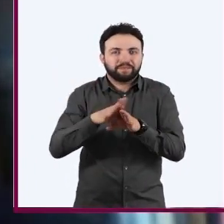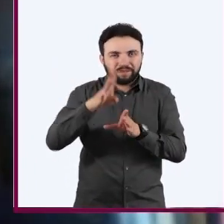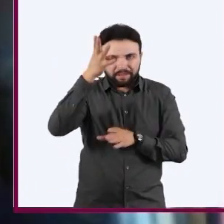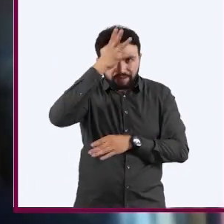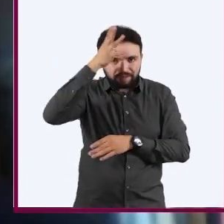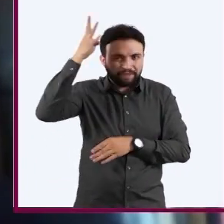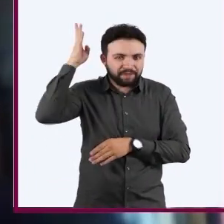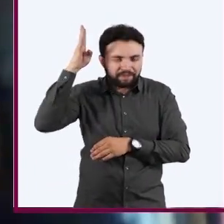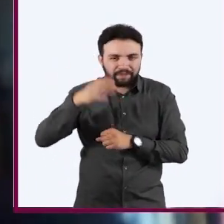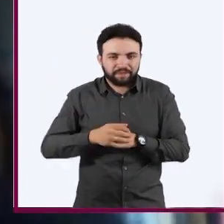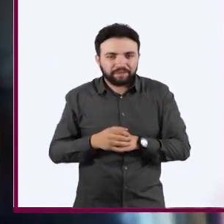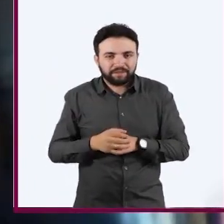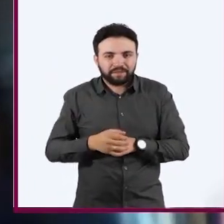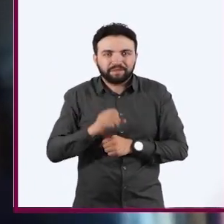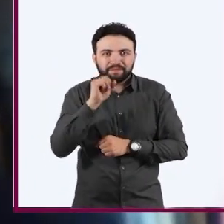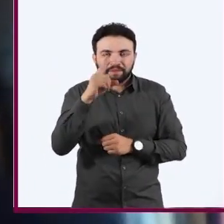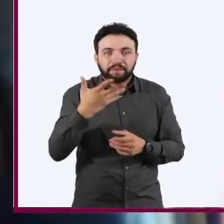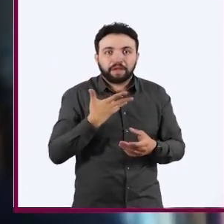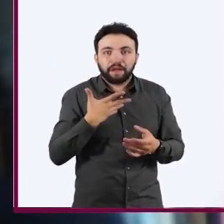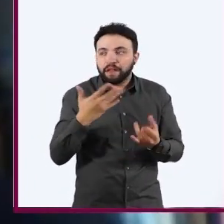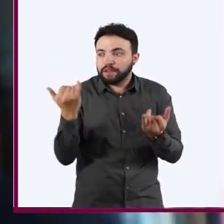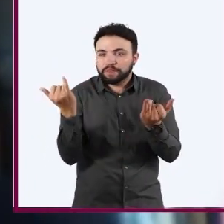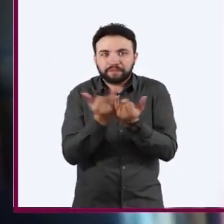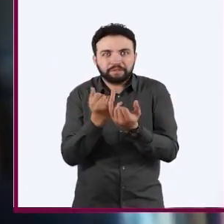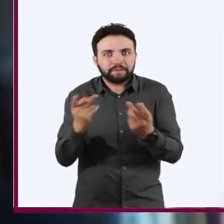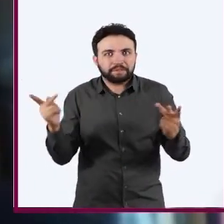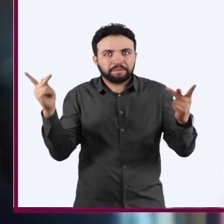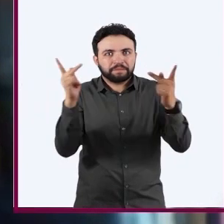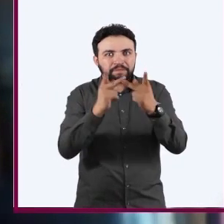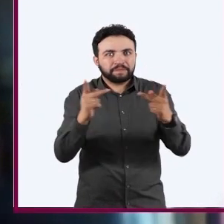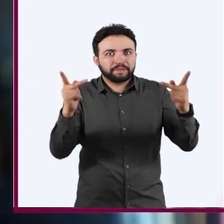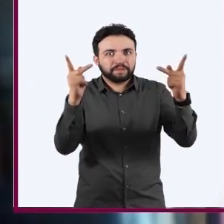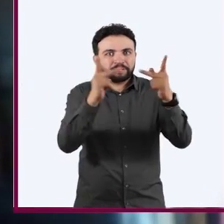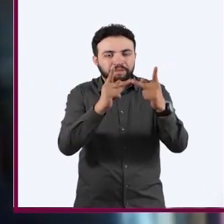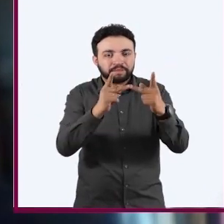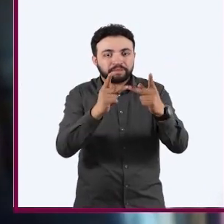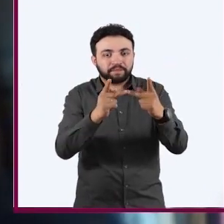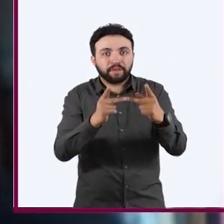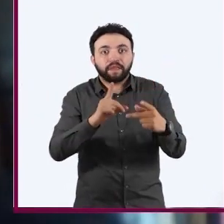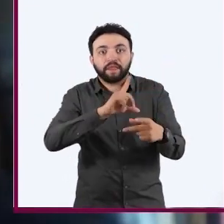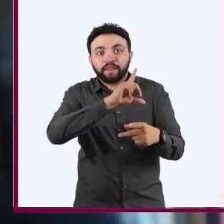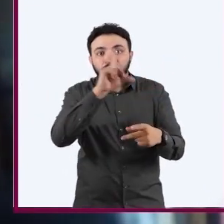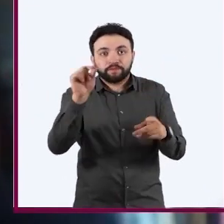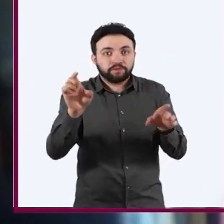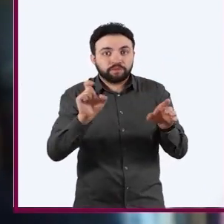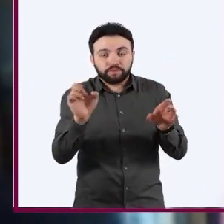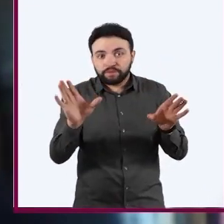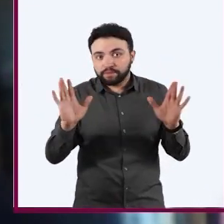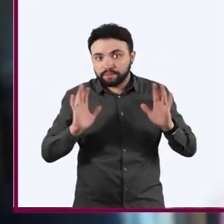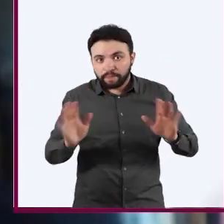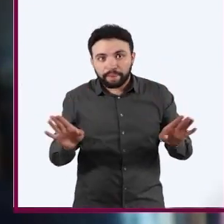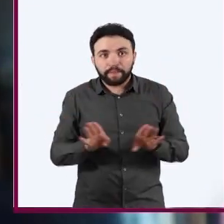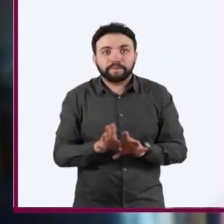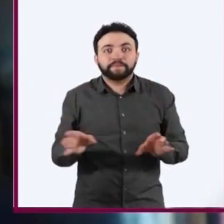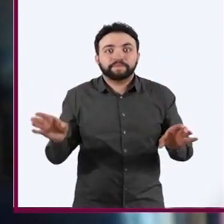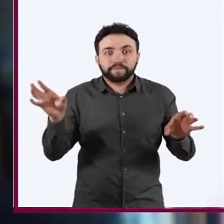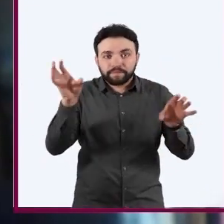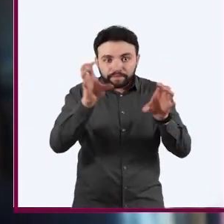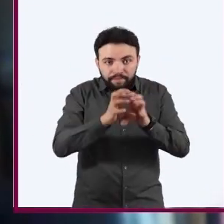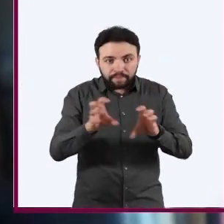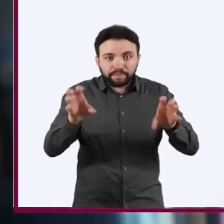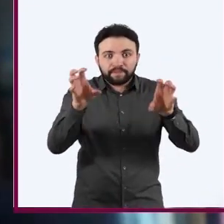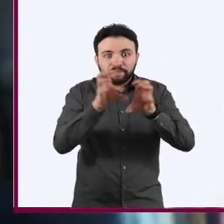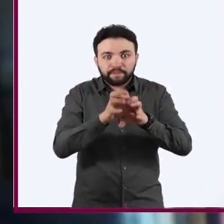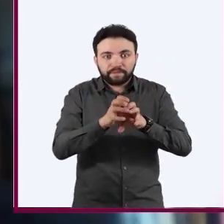calendario prehispánico, en muchos calendarios prehispánicos que generalmente coinciden. Y después de agruparlos, ya vimos las